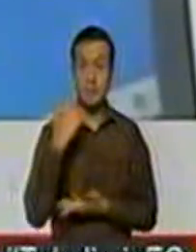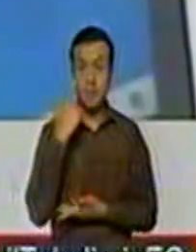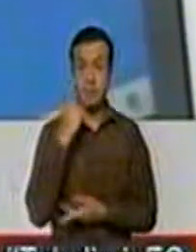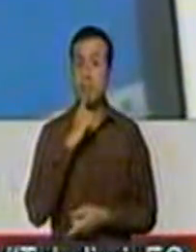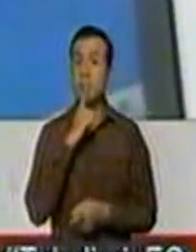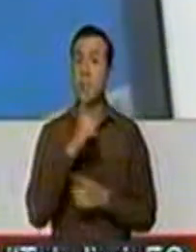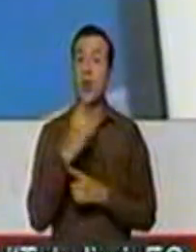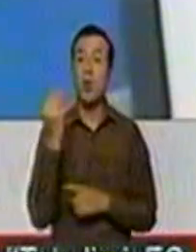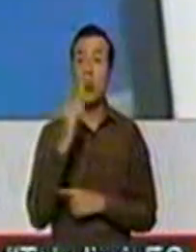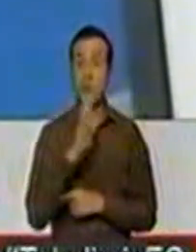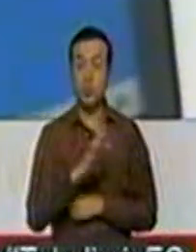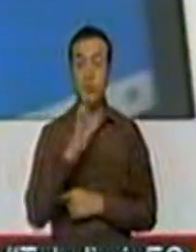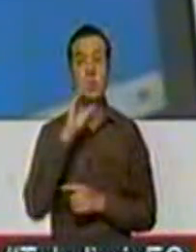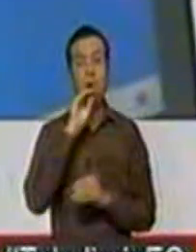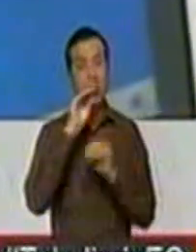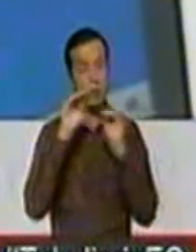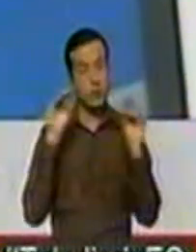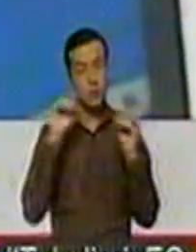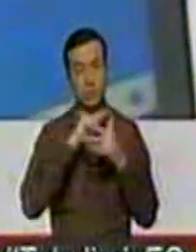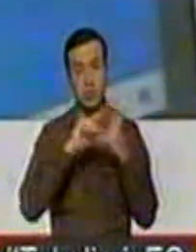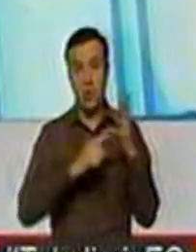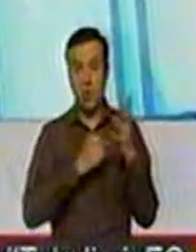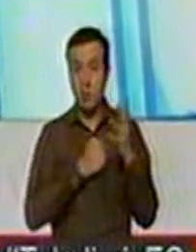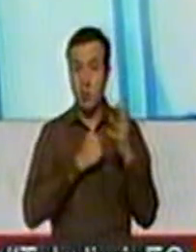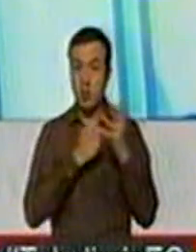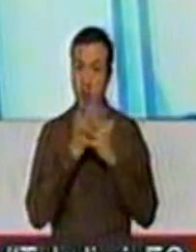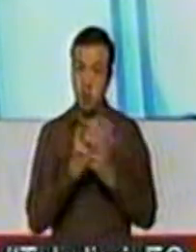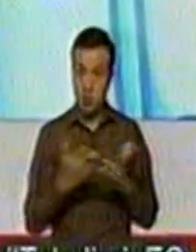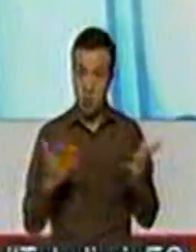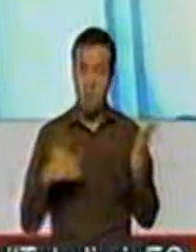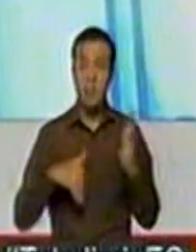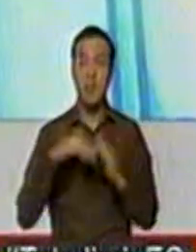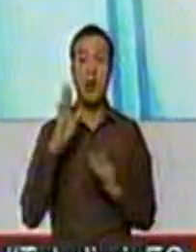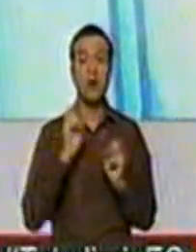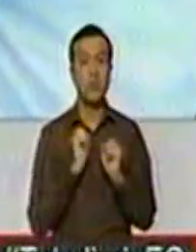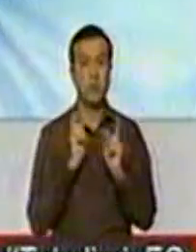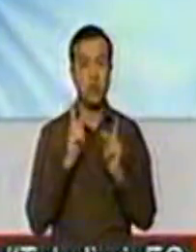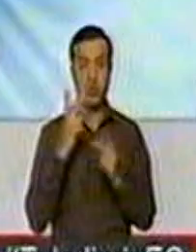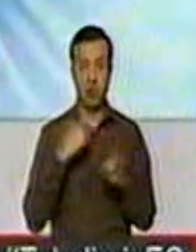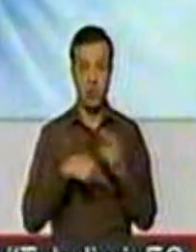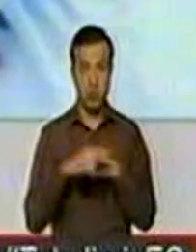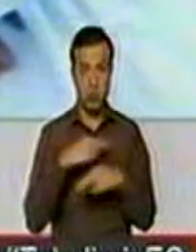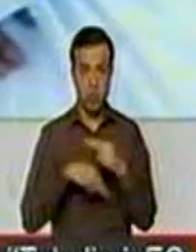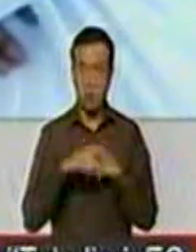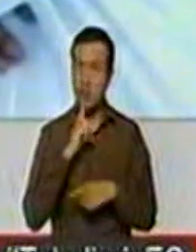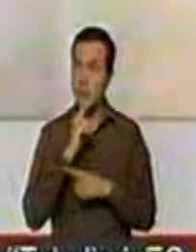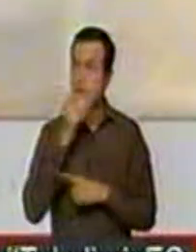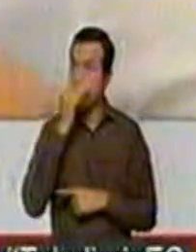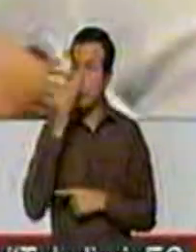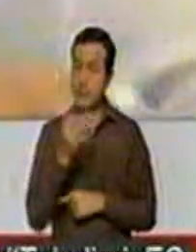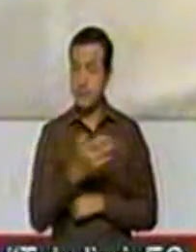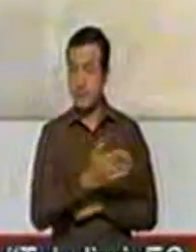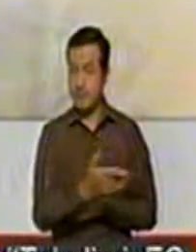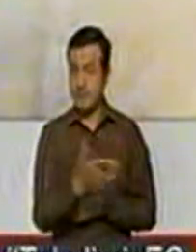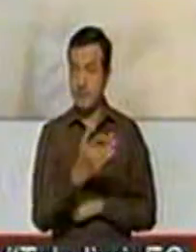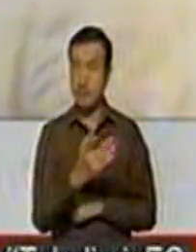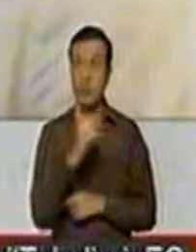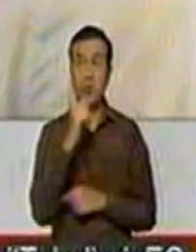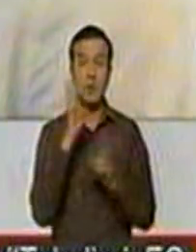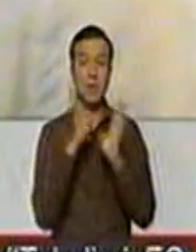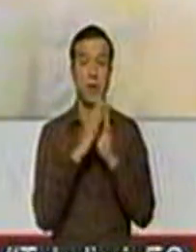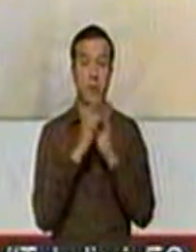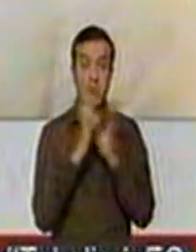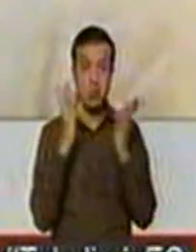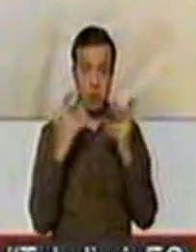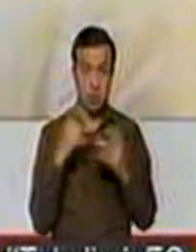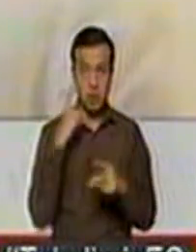para que los jóvenes den a conocer sus productos, generando además oportunidades de negocios efectivos. En uno de estos eventos así, a